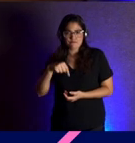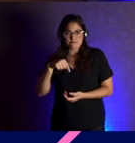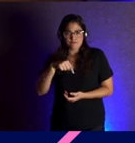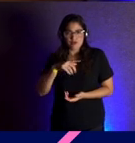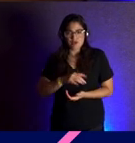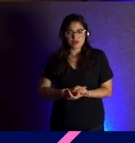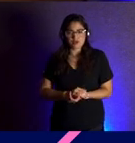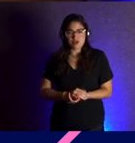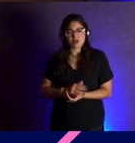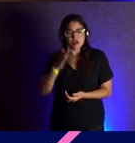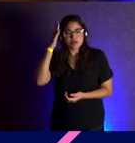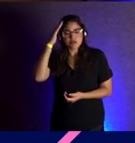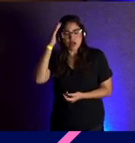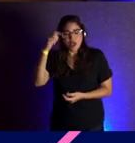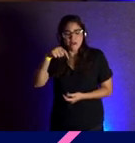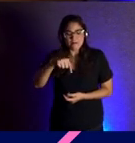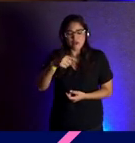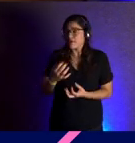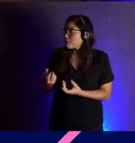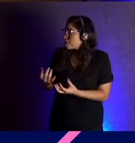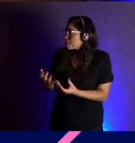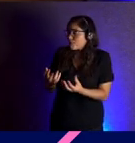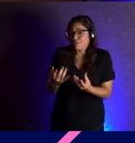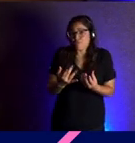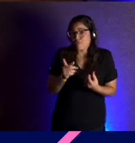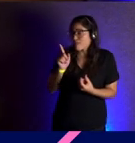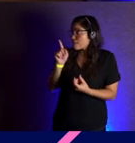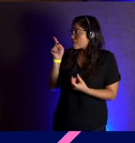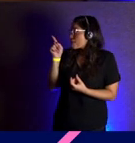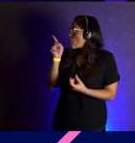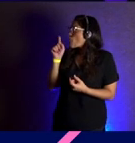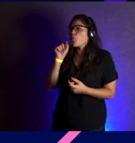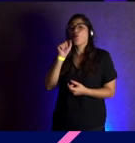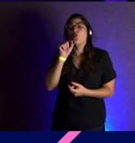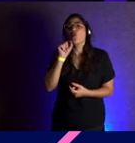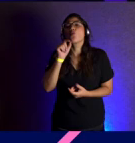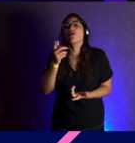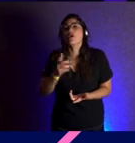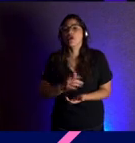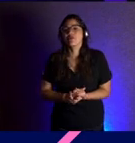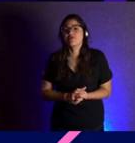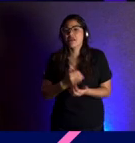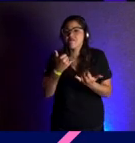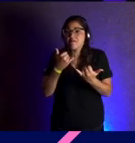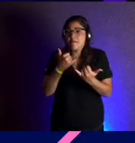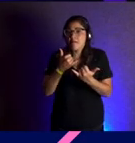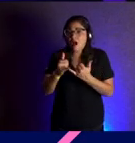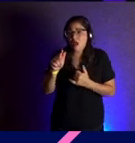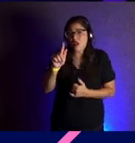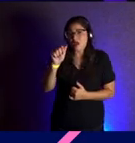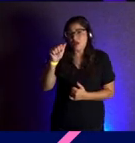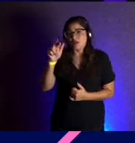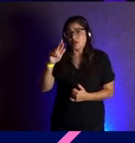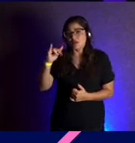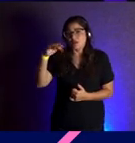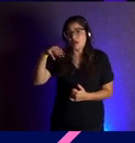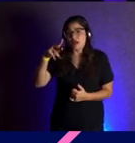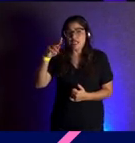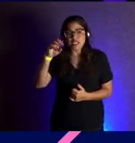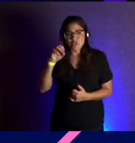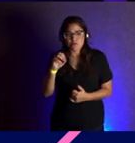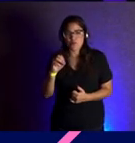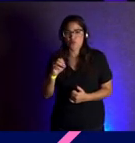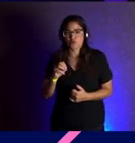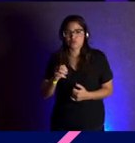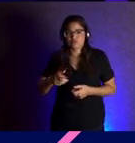aquí, aquí. ¿Qué será esto? De nuevo. Y así pudimos ver que el fuego nos ayudaba a encontrar